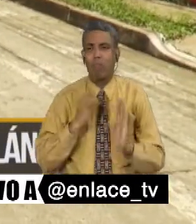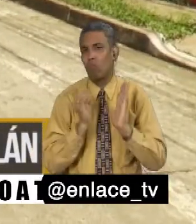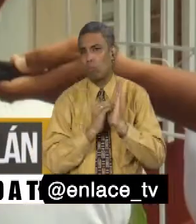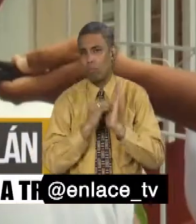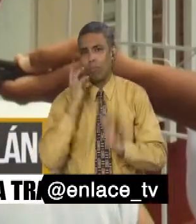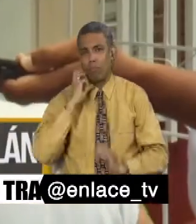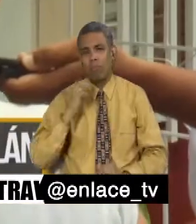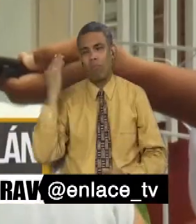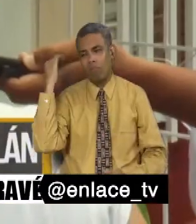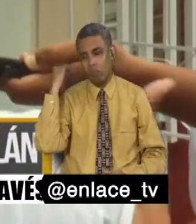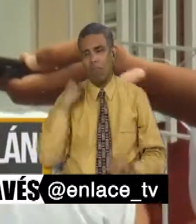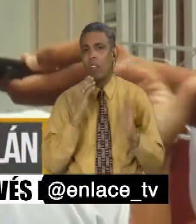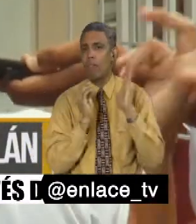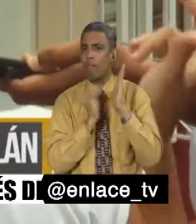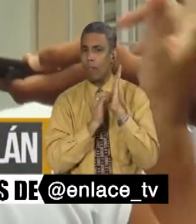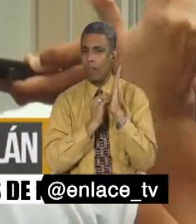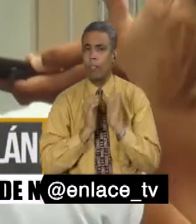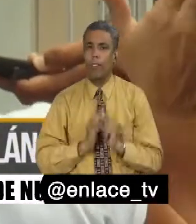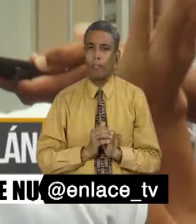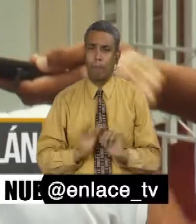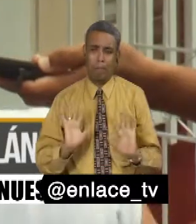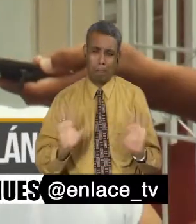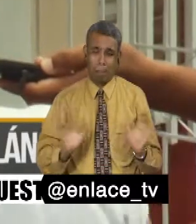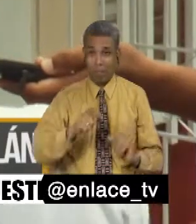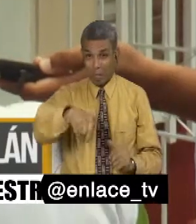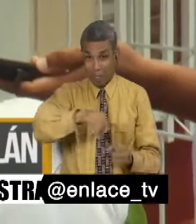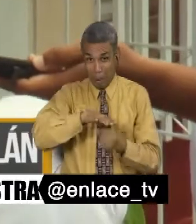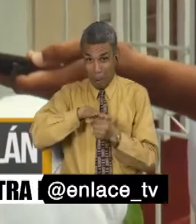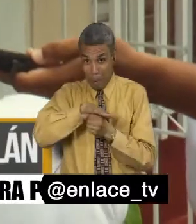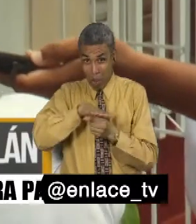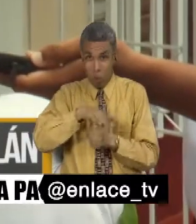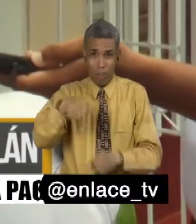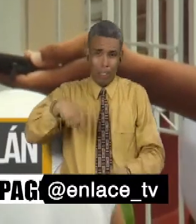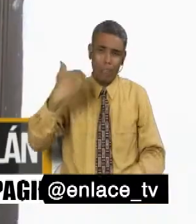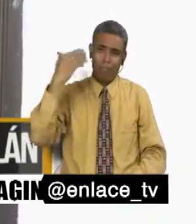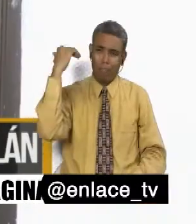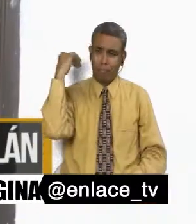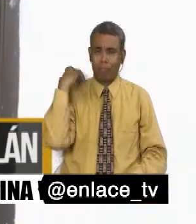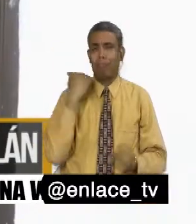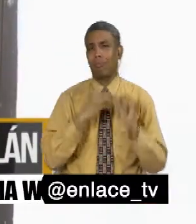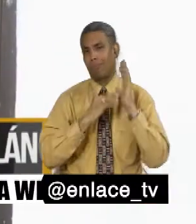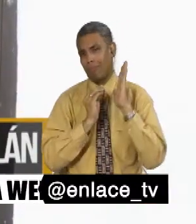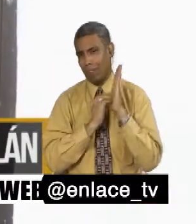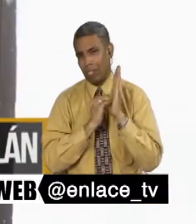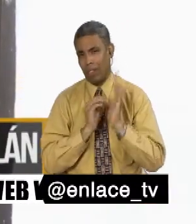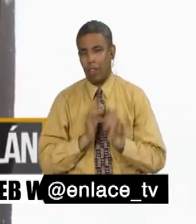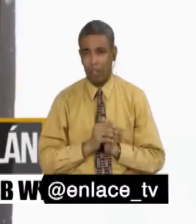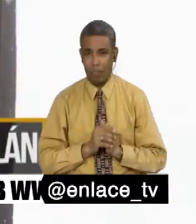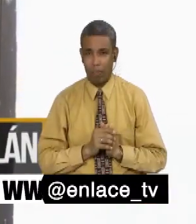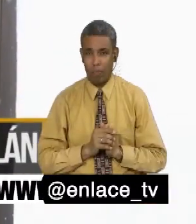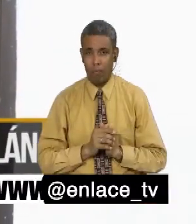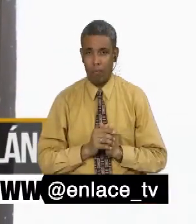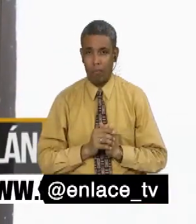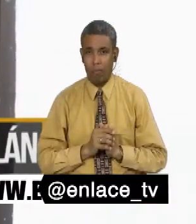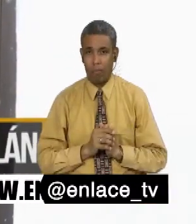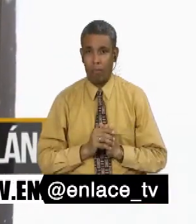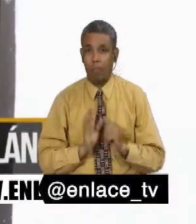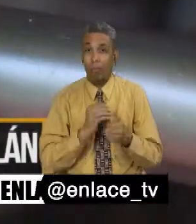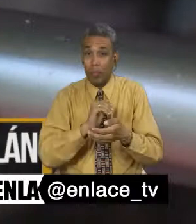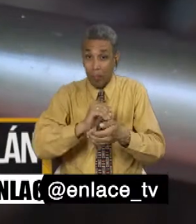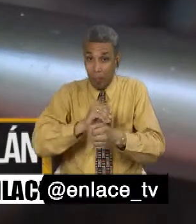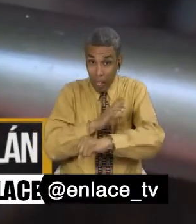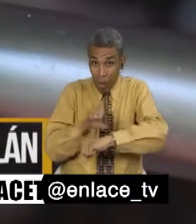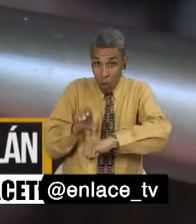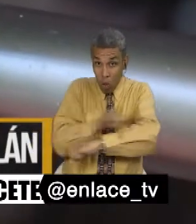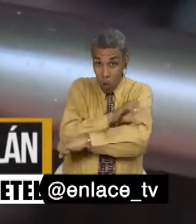Bermeja. Pero sí han robado constantemente aquí en el sector, pero no robos, así como ahorita no. Información de la empresa donde trabaja mi